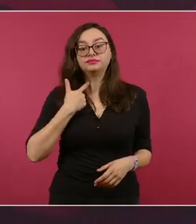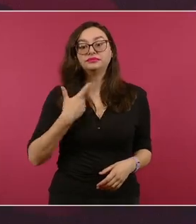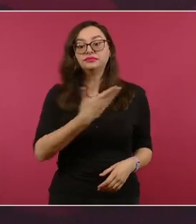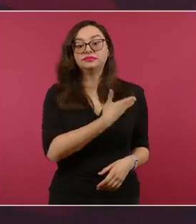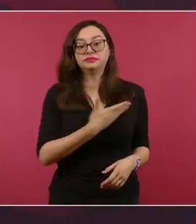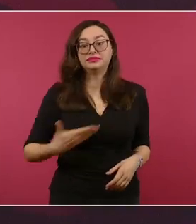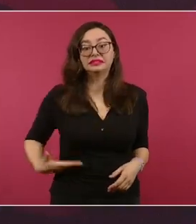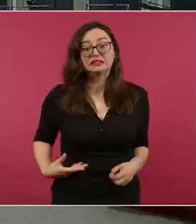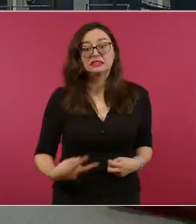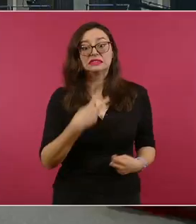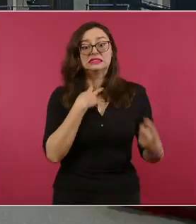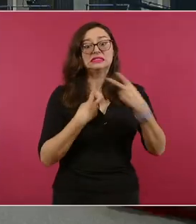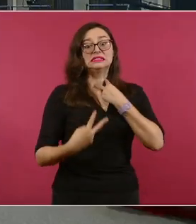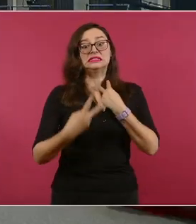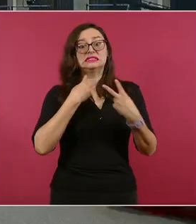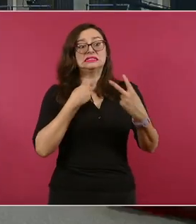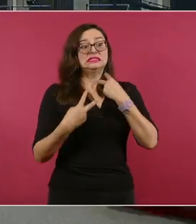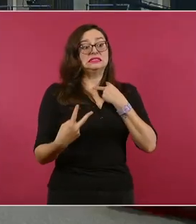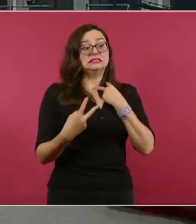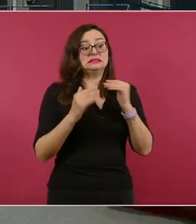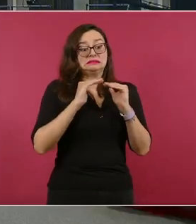rodilla,